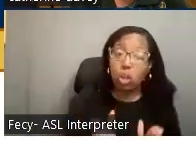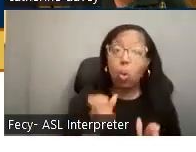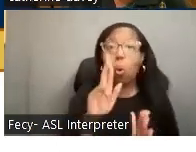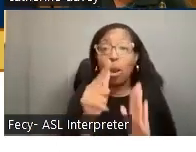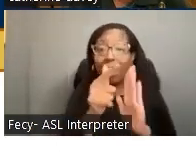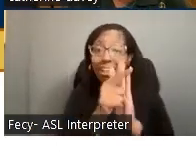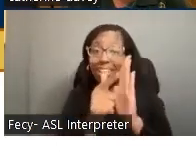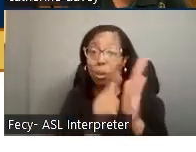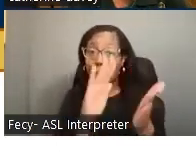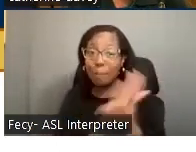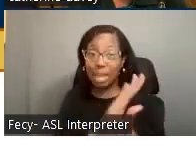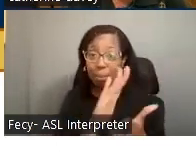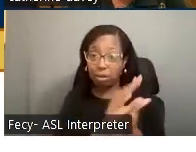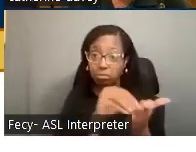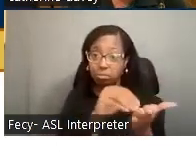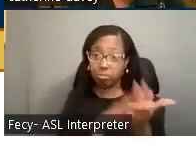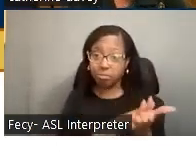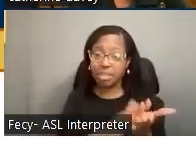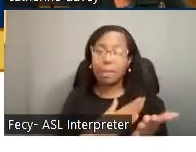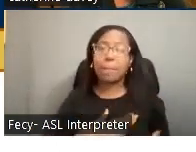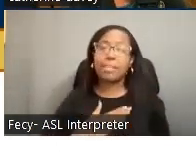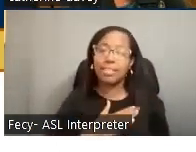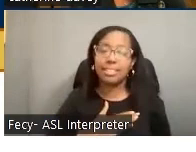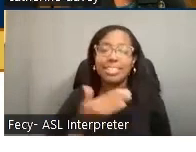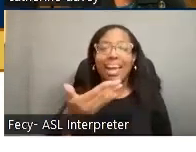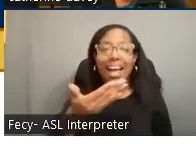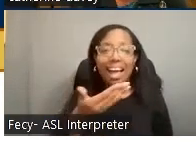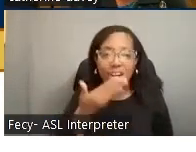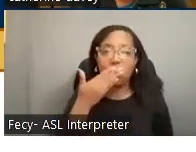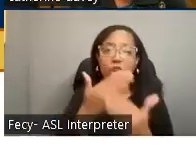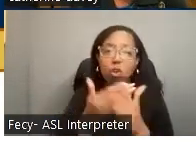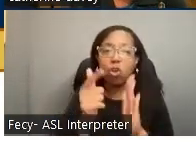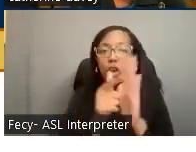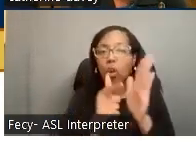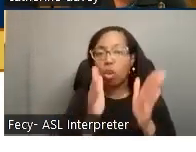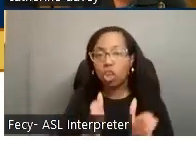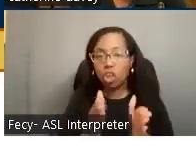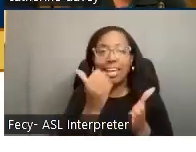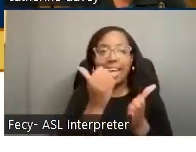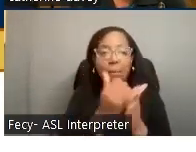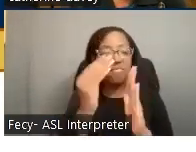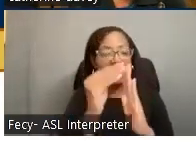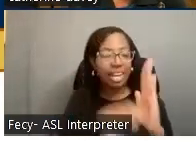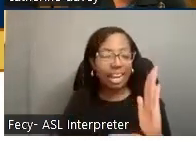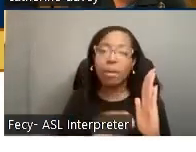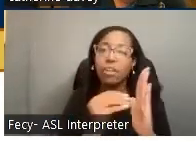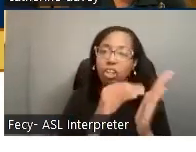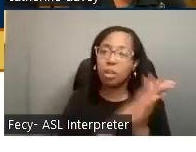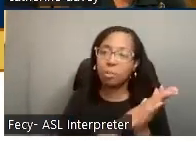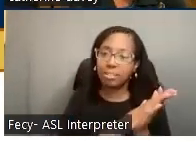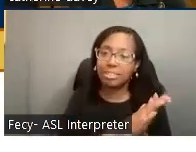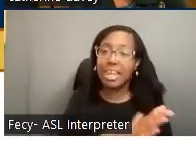notarial o el surrogate, por favor, contrate un abogado para hacer los documentos.